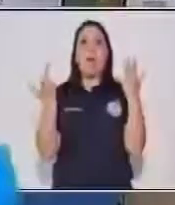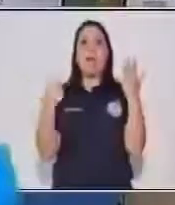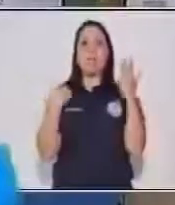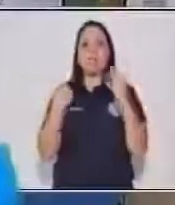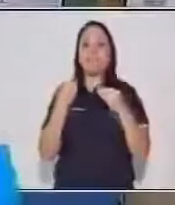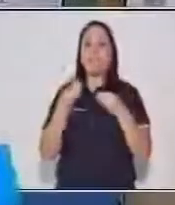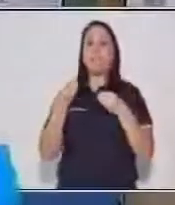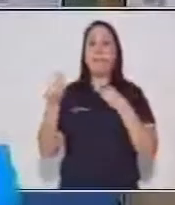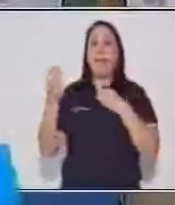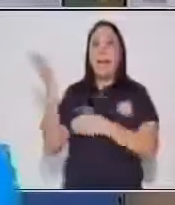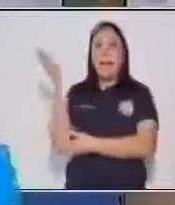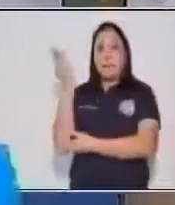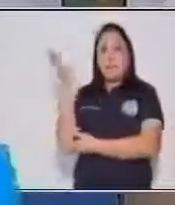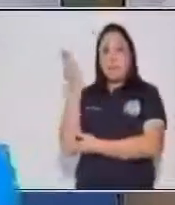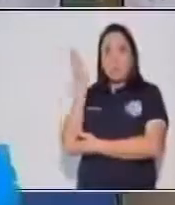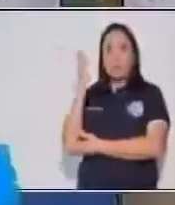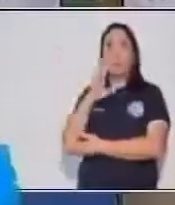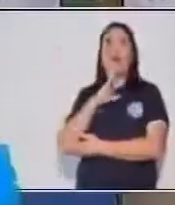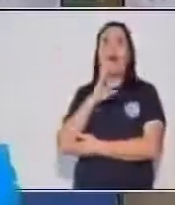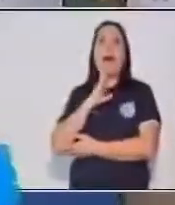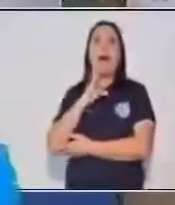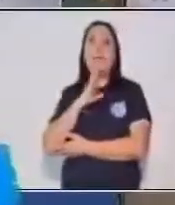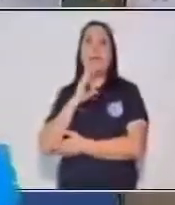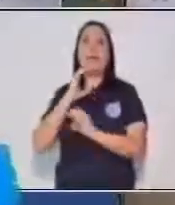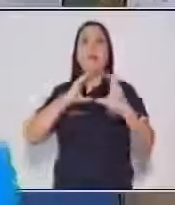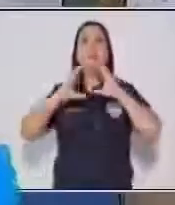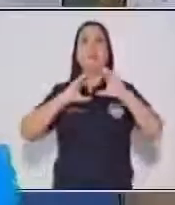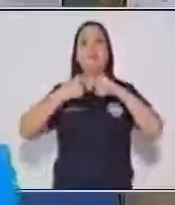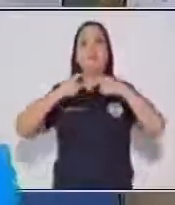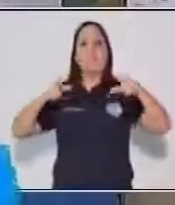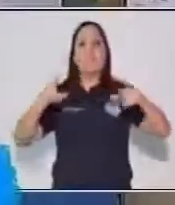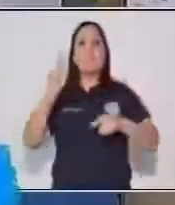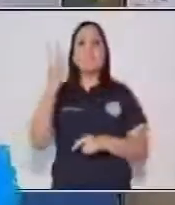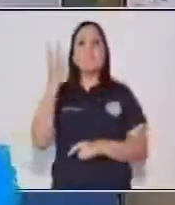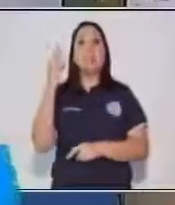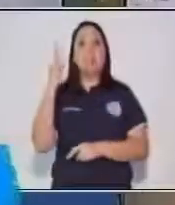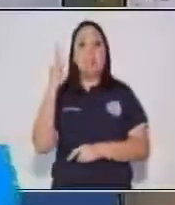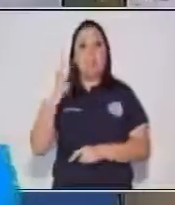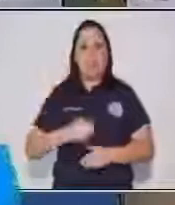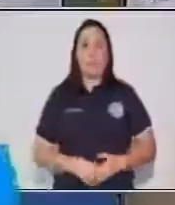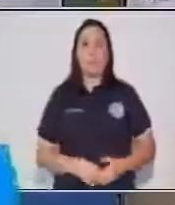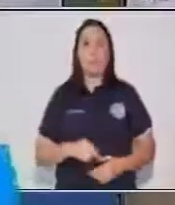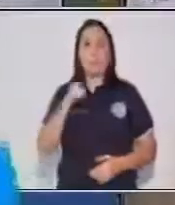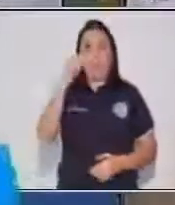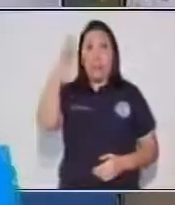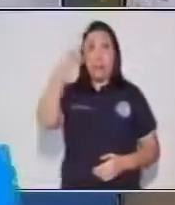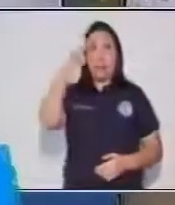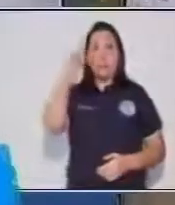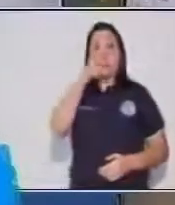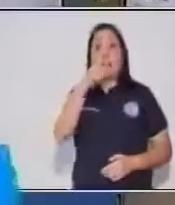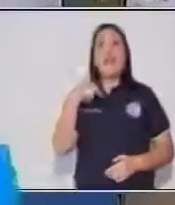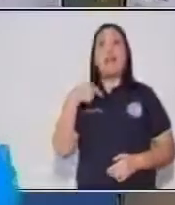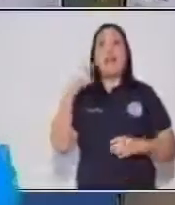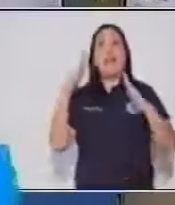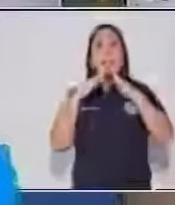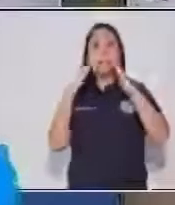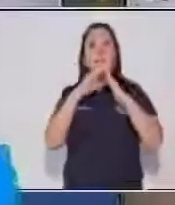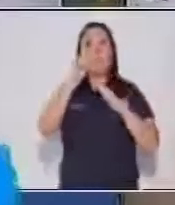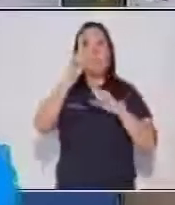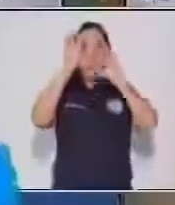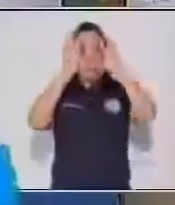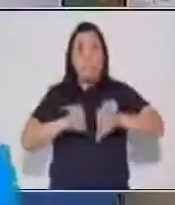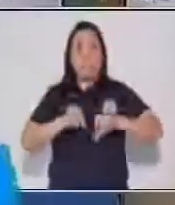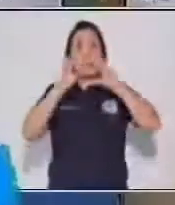oral correspondiente al área de comunicación y lenguaje para segundo básico. Te recordamos que si en casa hay alguna persona